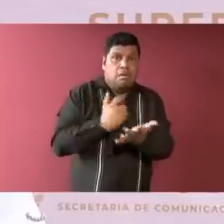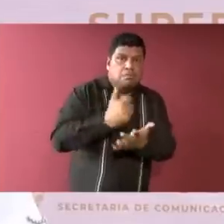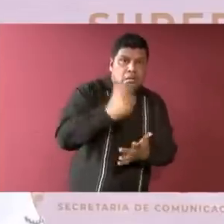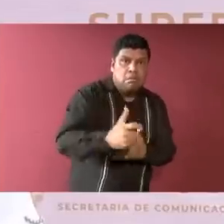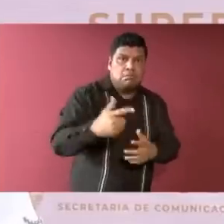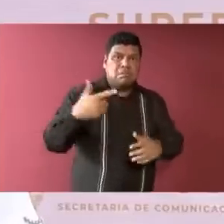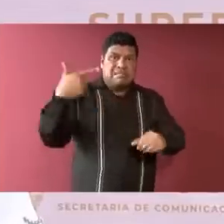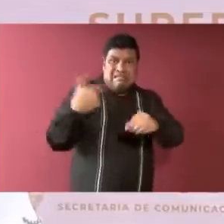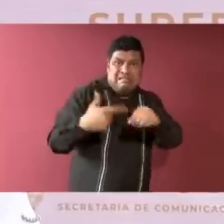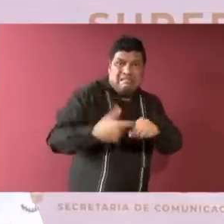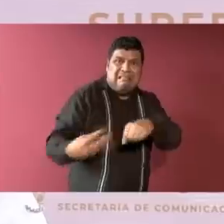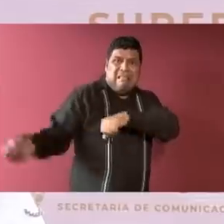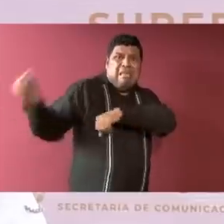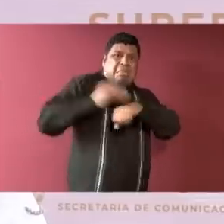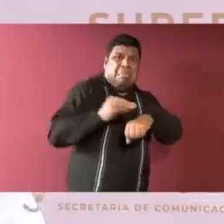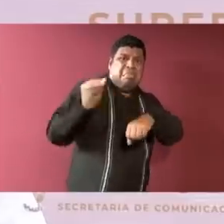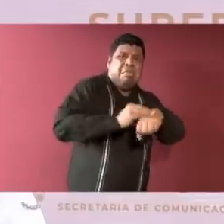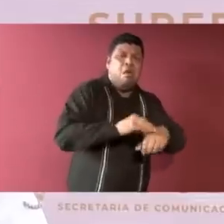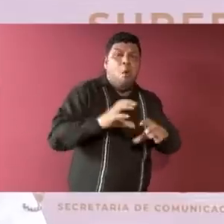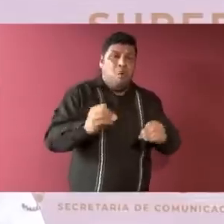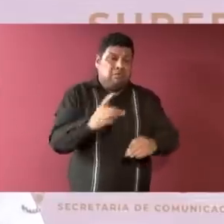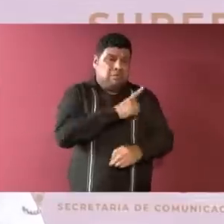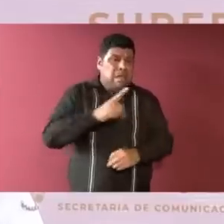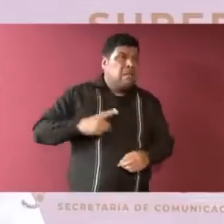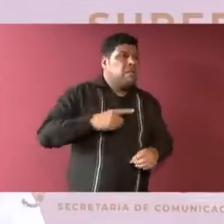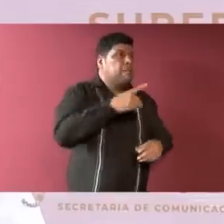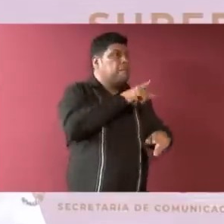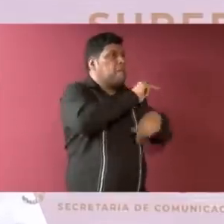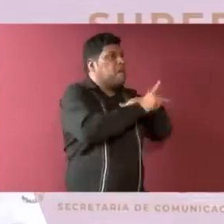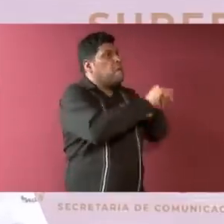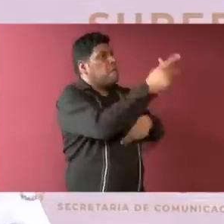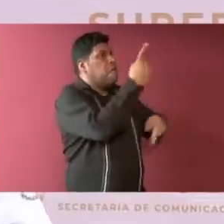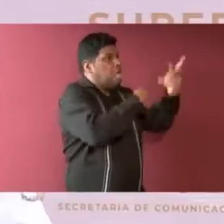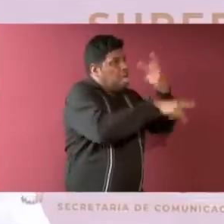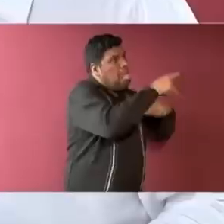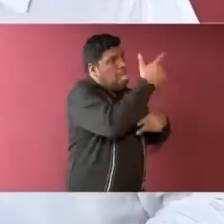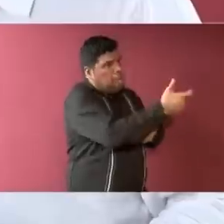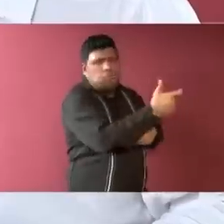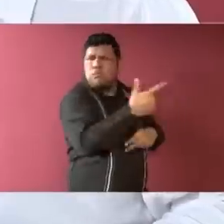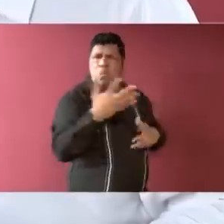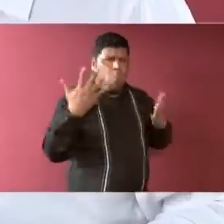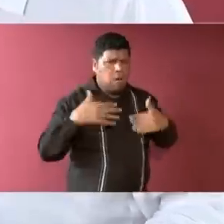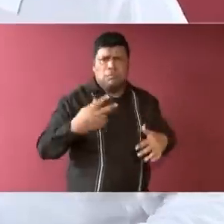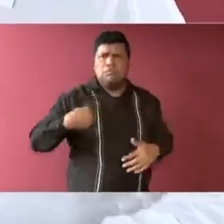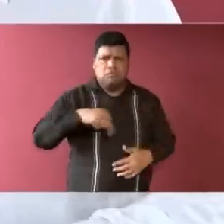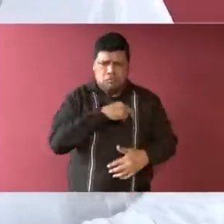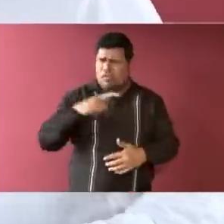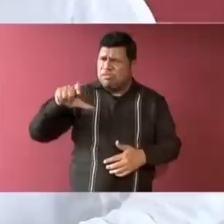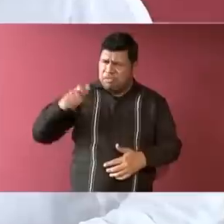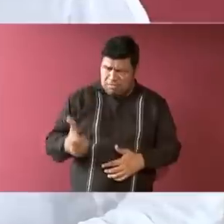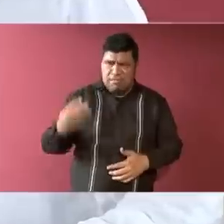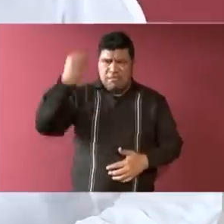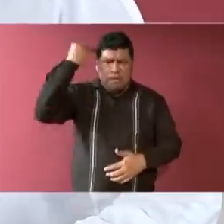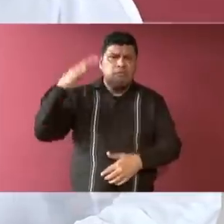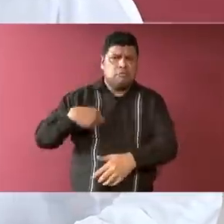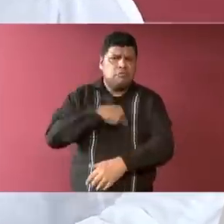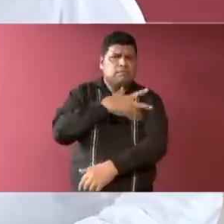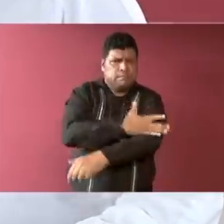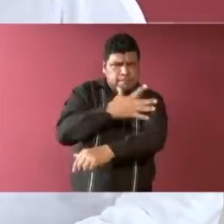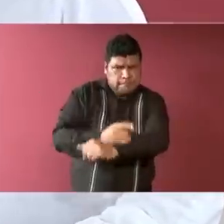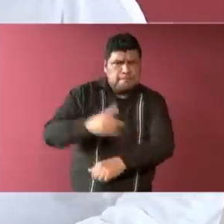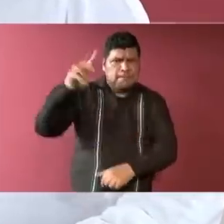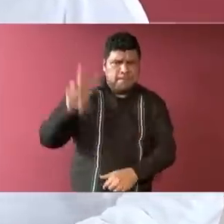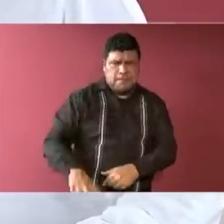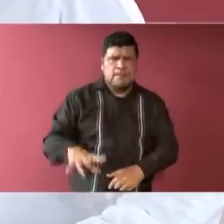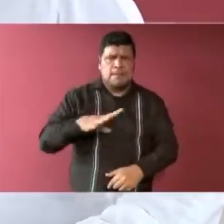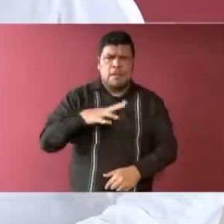dijo, a finales del año 2021, este tramo carretero estará completamente unida, terminada, para